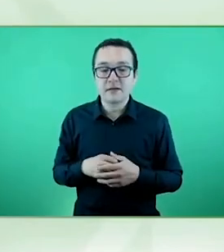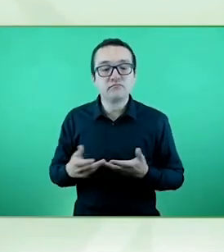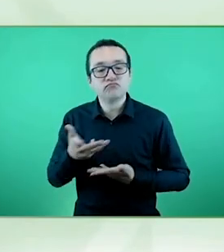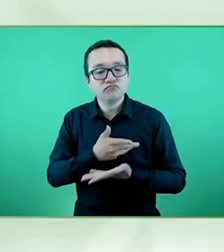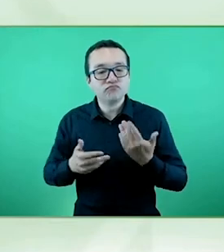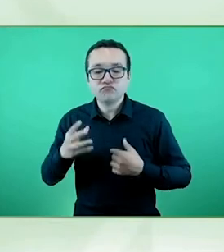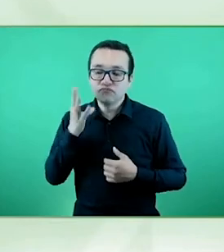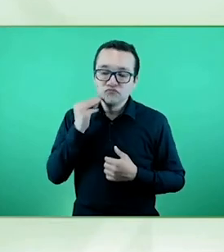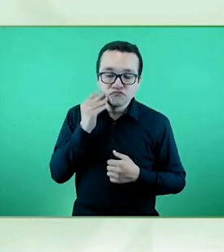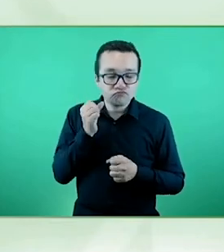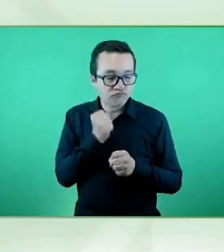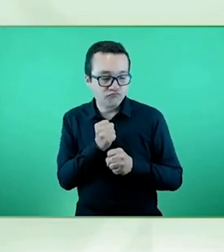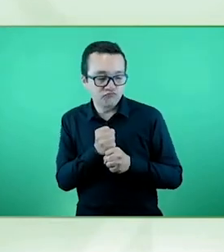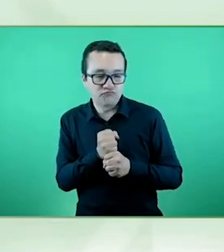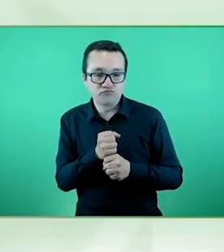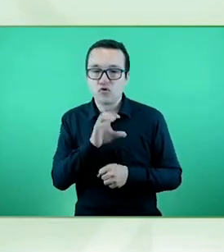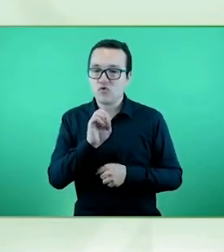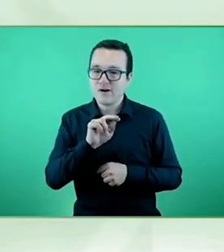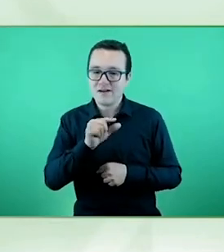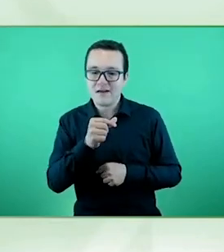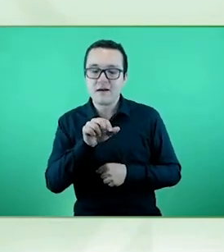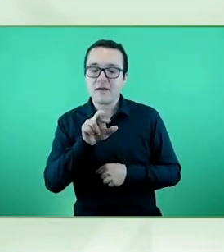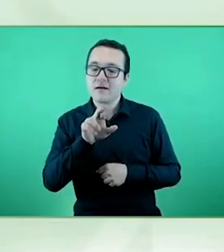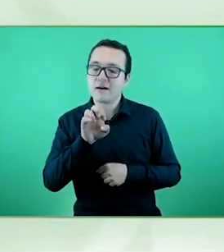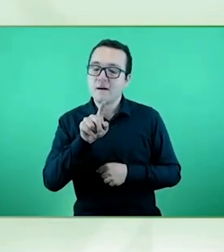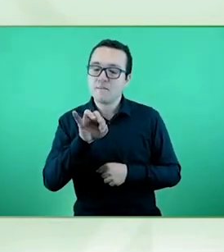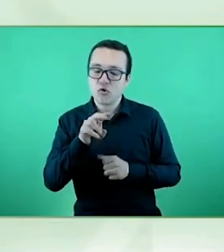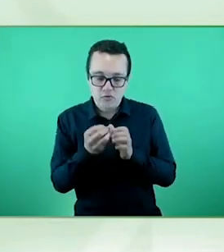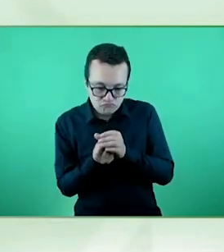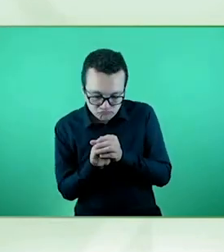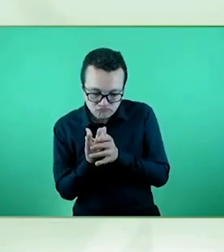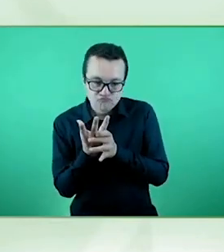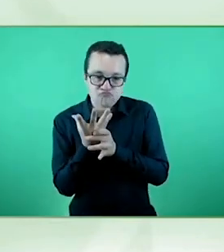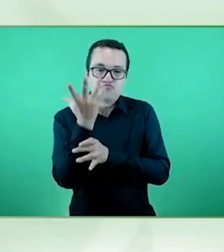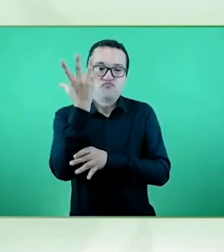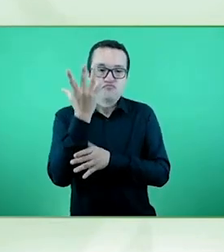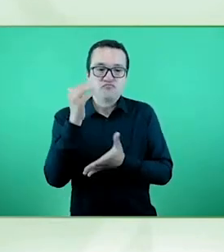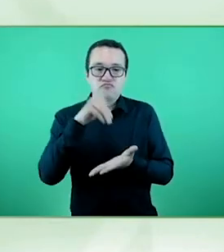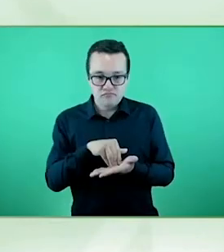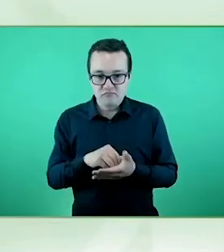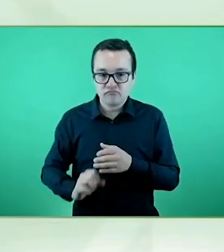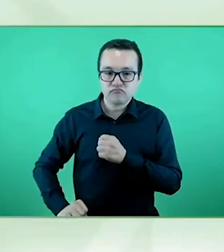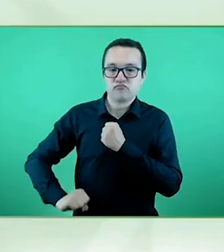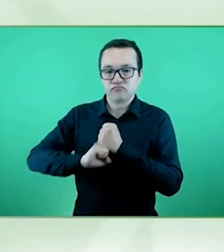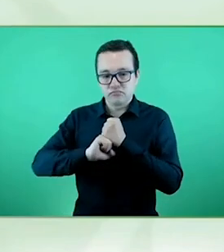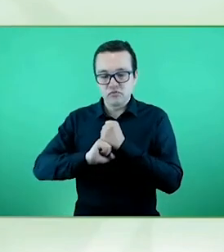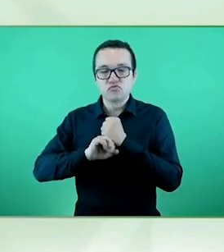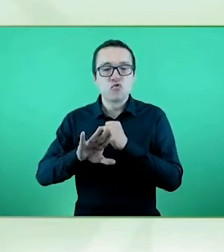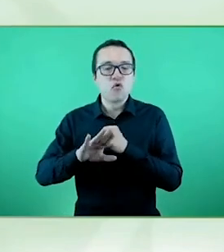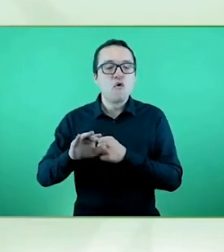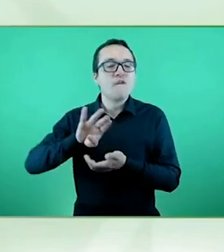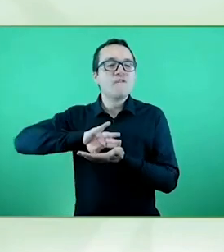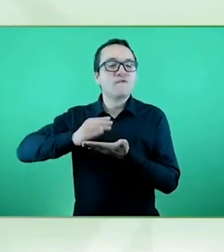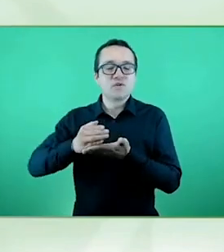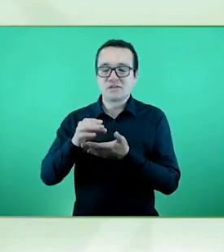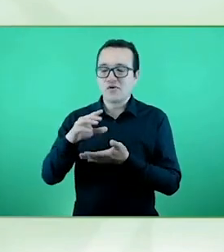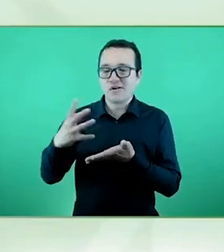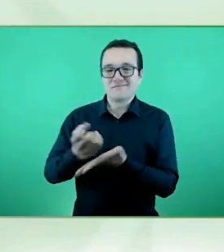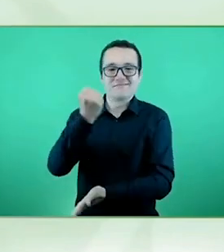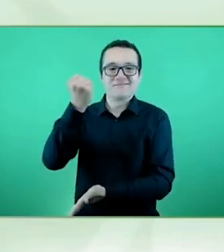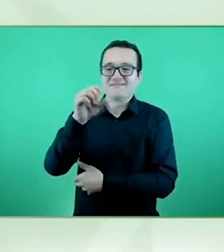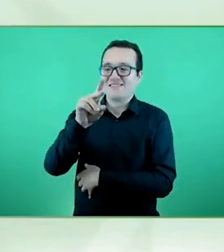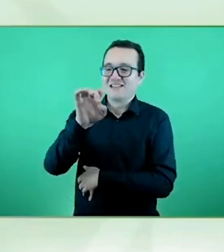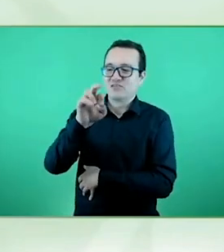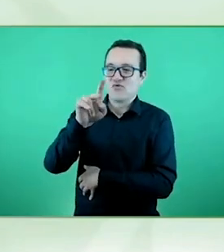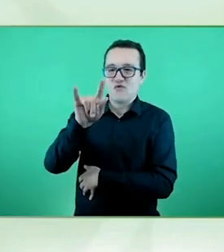ha sido financiada por la Fundación Descúbreme. ¿Cómo nace esta experiencia? Esta